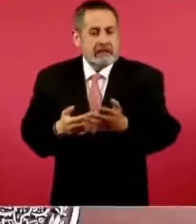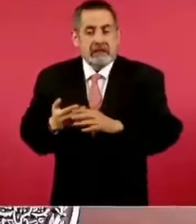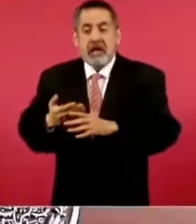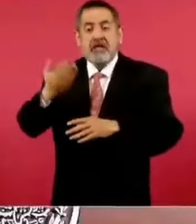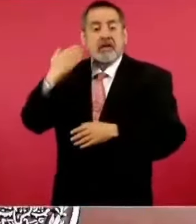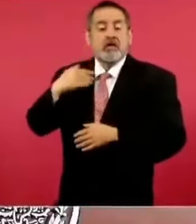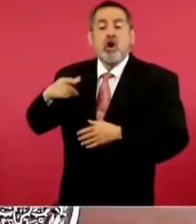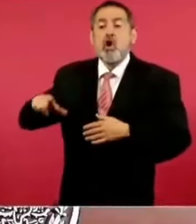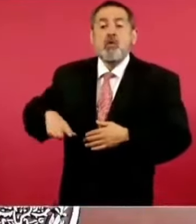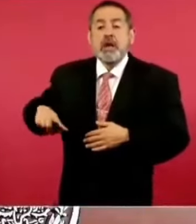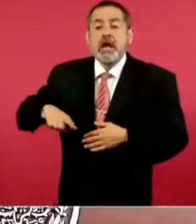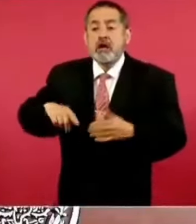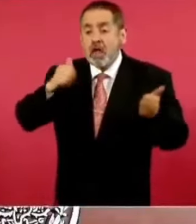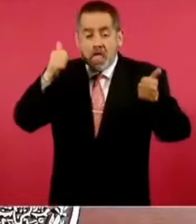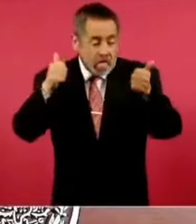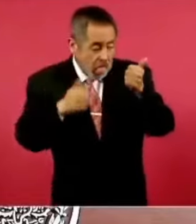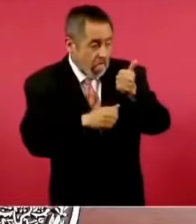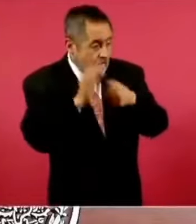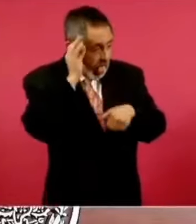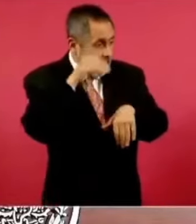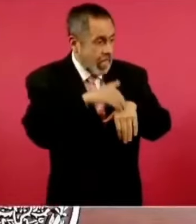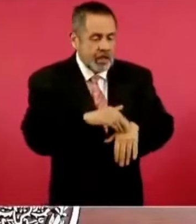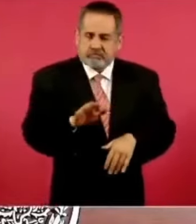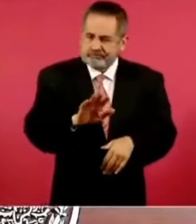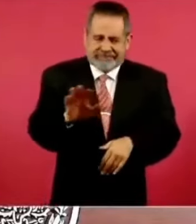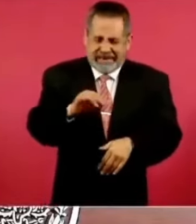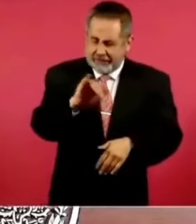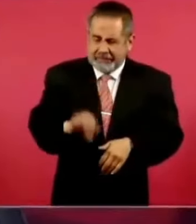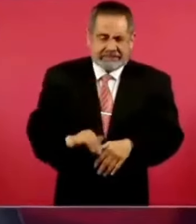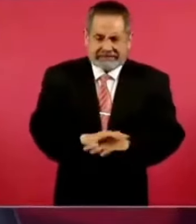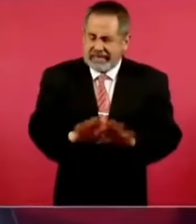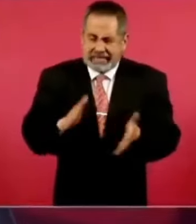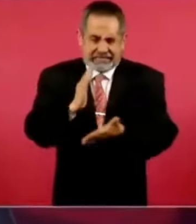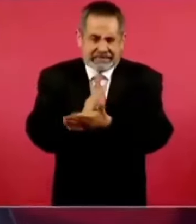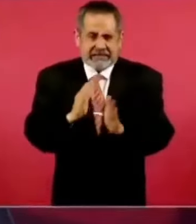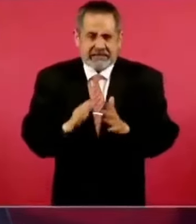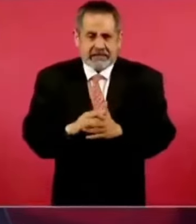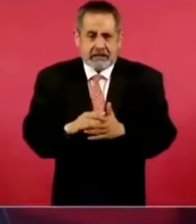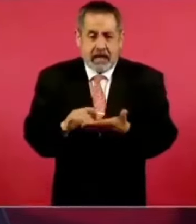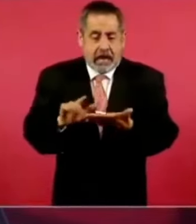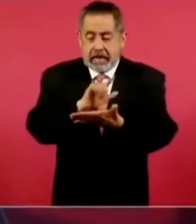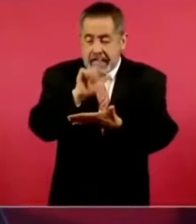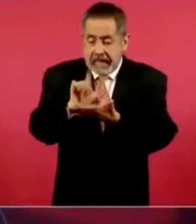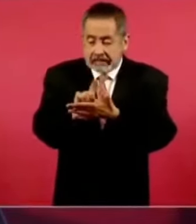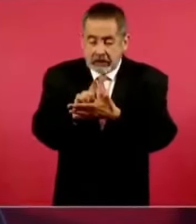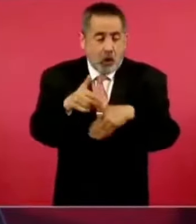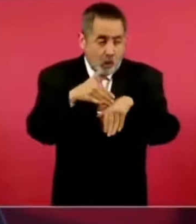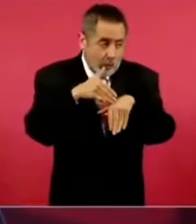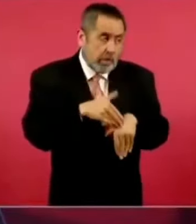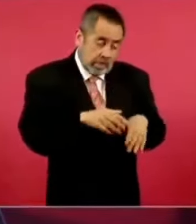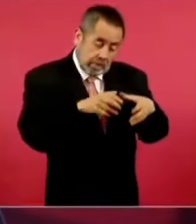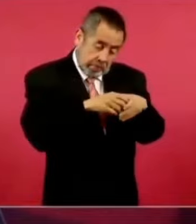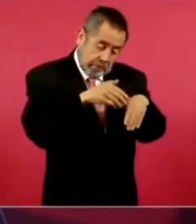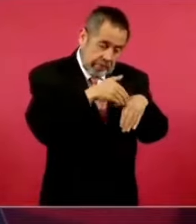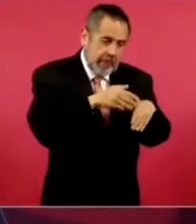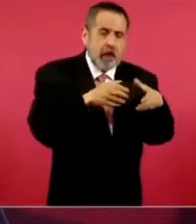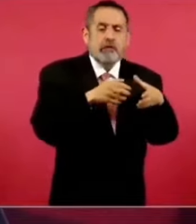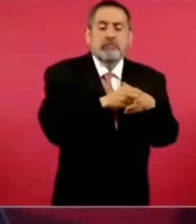al servicio ni las leyes de una minoría.